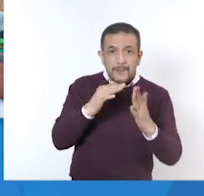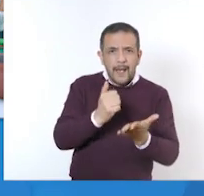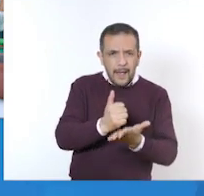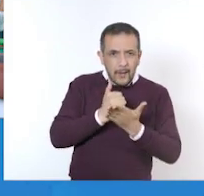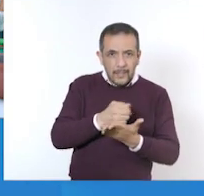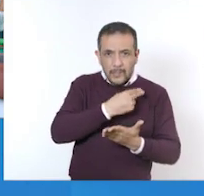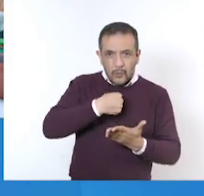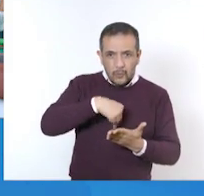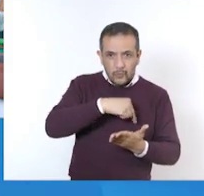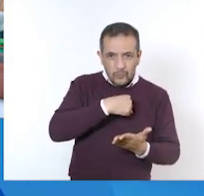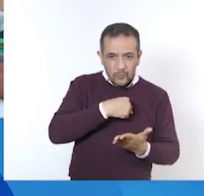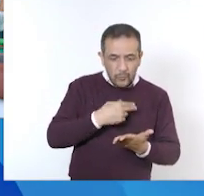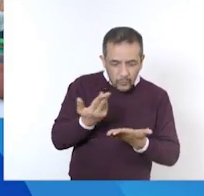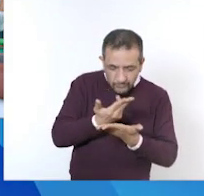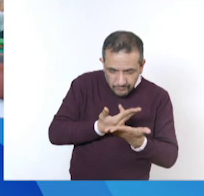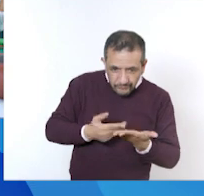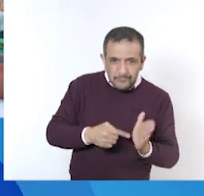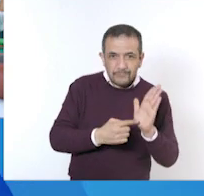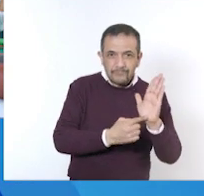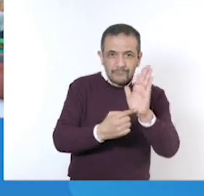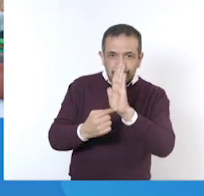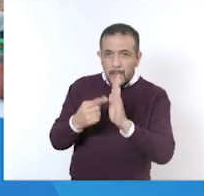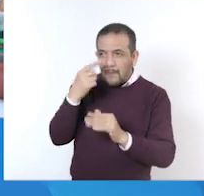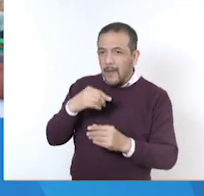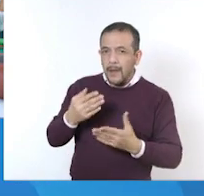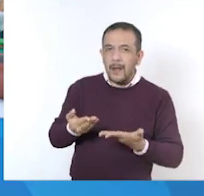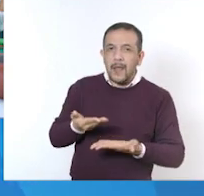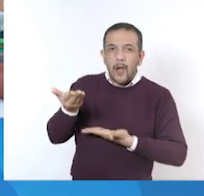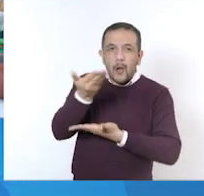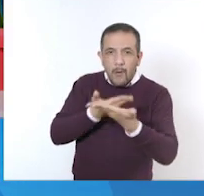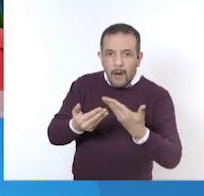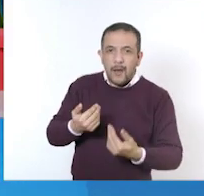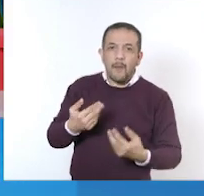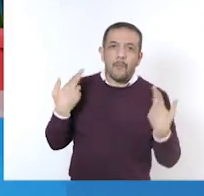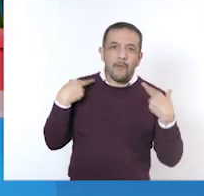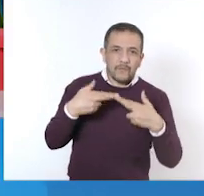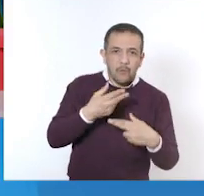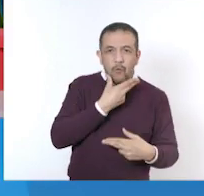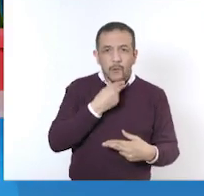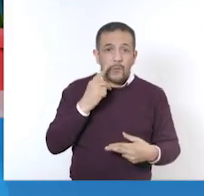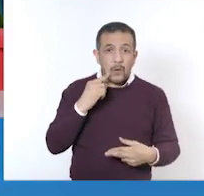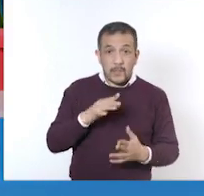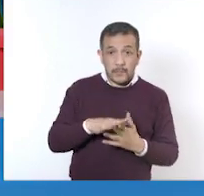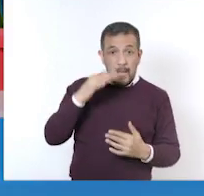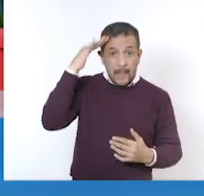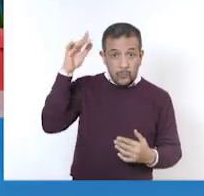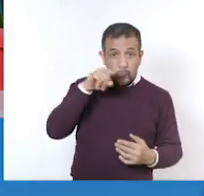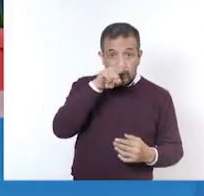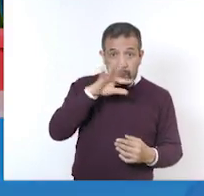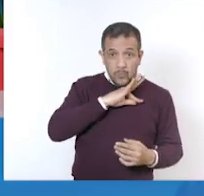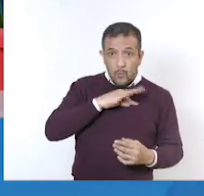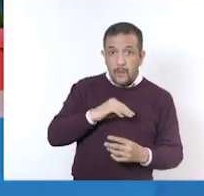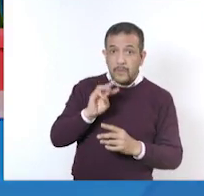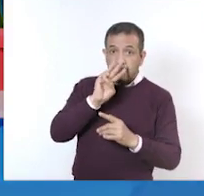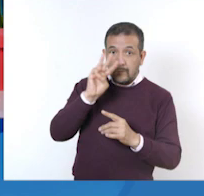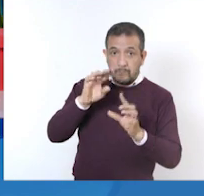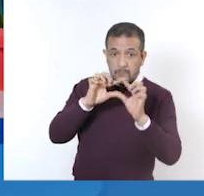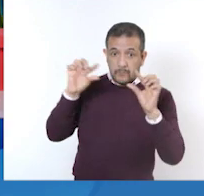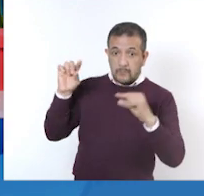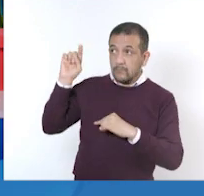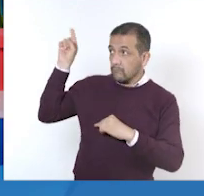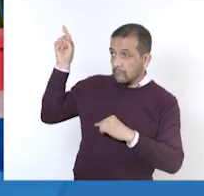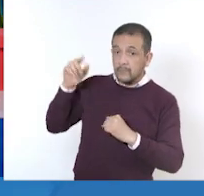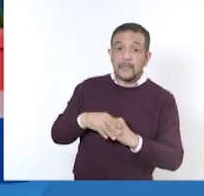la presentación para poderla compartir con la maestra o el maestro. Recomendamos a los adultos entrar a la página que aparecerá en